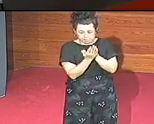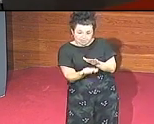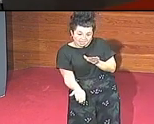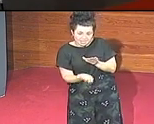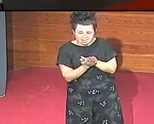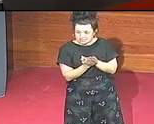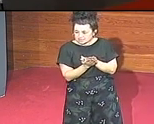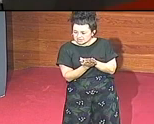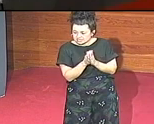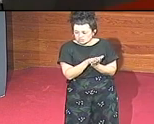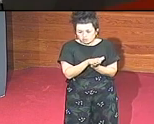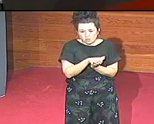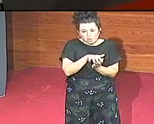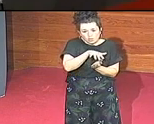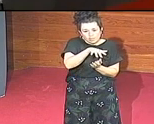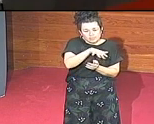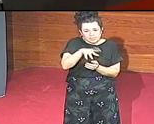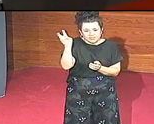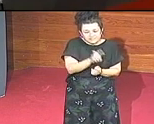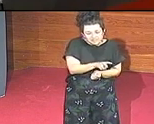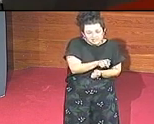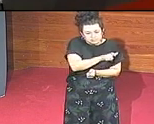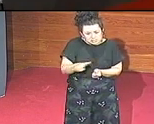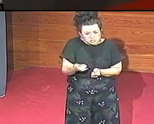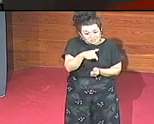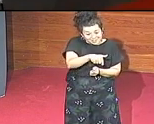procedían todas las personas que habían fallecido allí